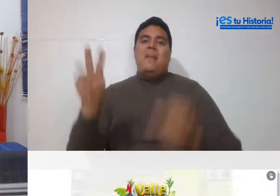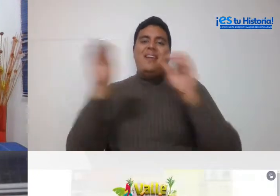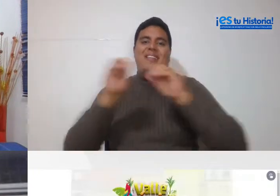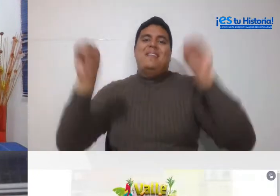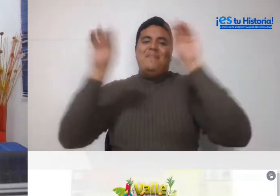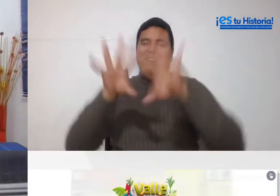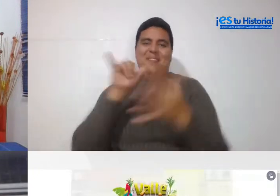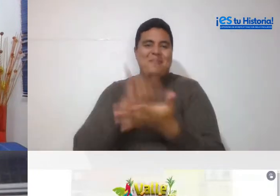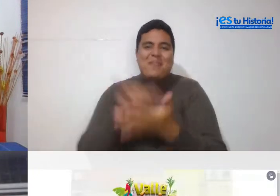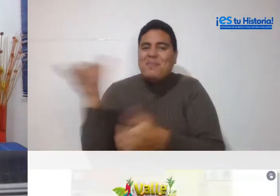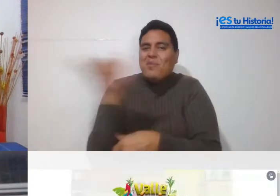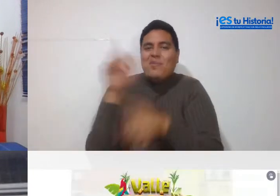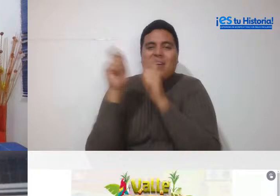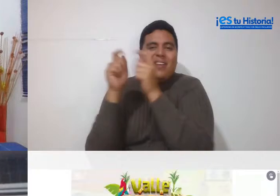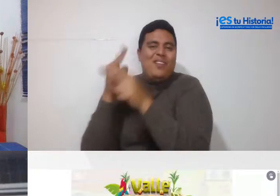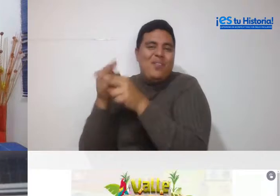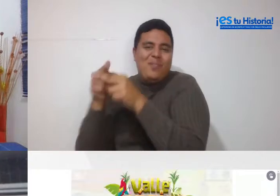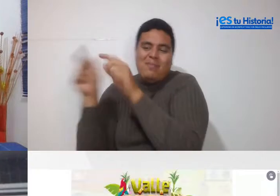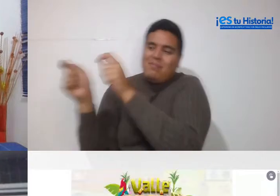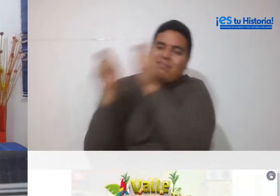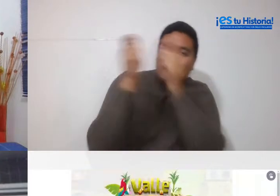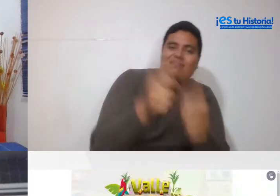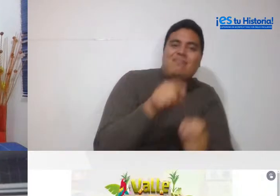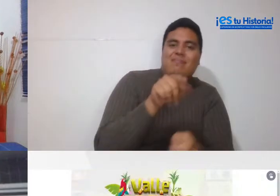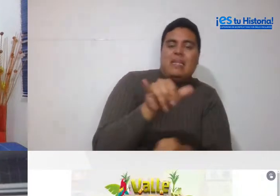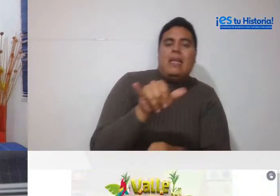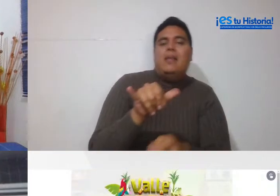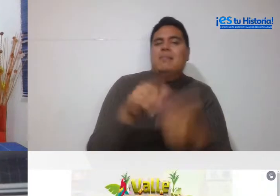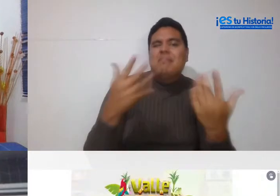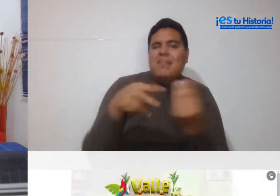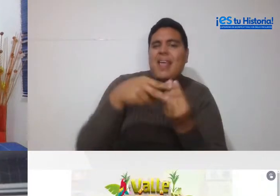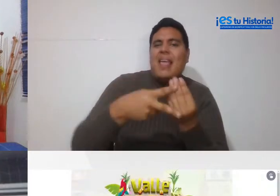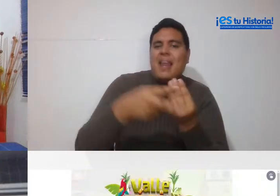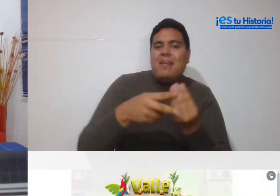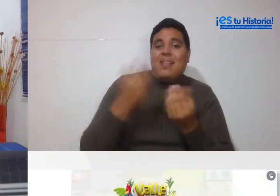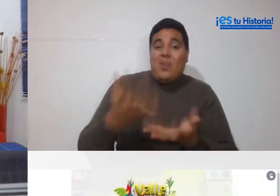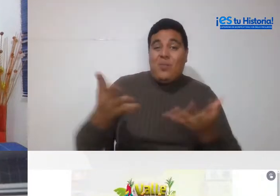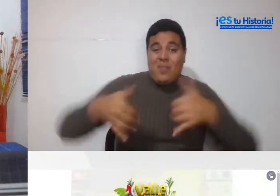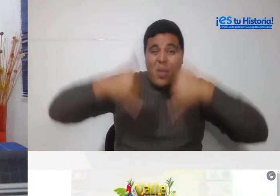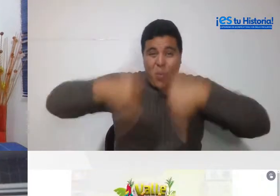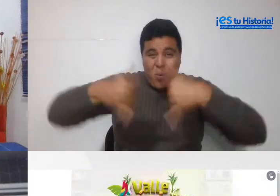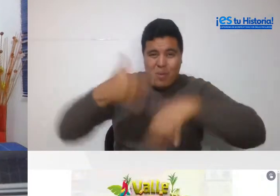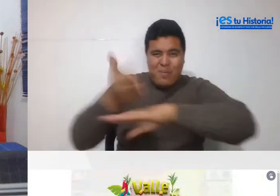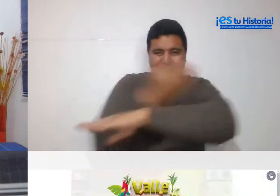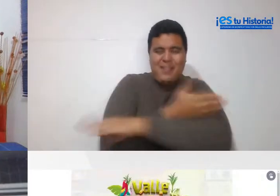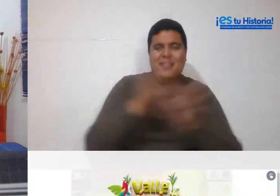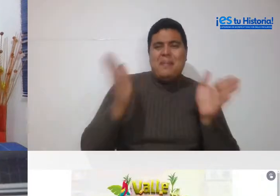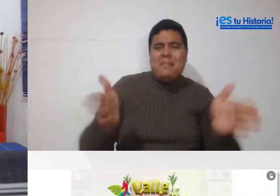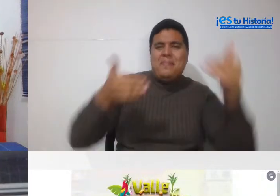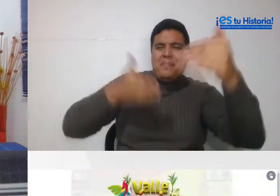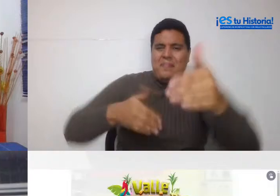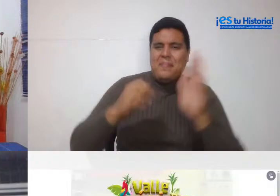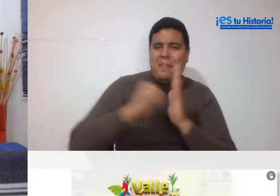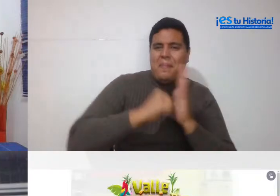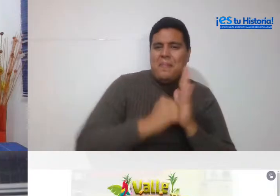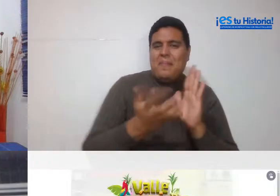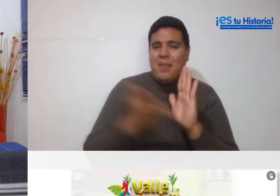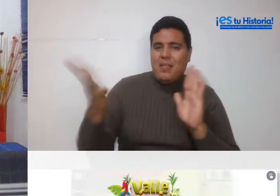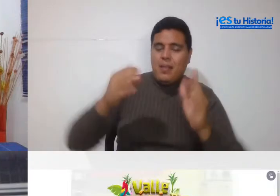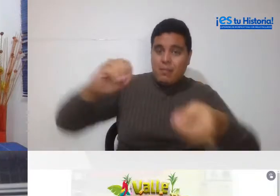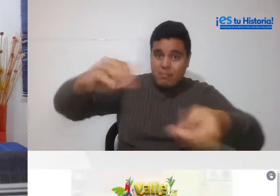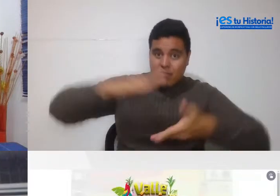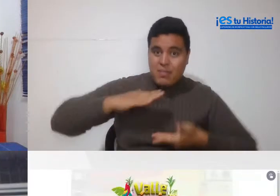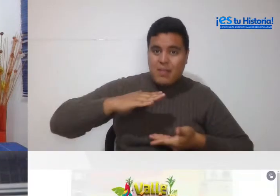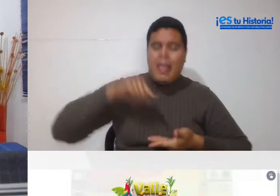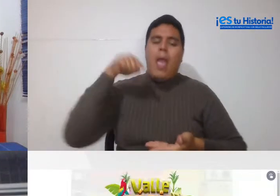aula Valle Mágico se pueda hacer uso de todas las herramientas que nos entregaron. ¿Sí? Y pues no solamente